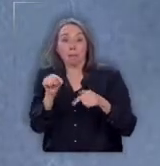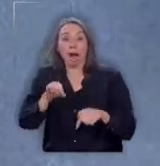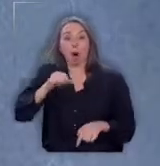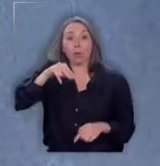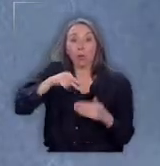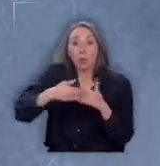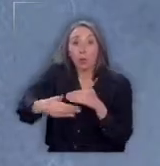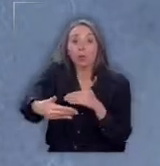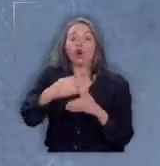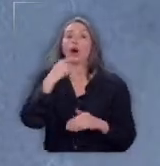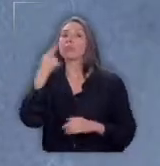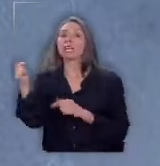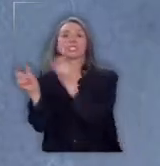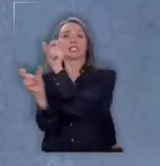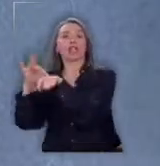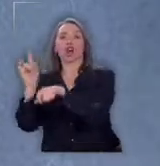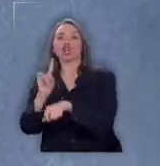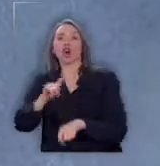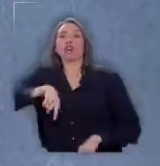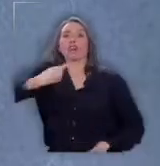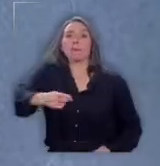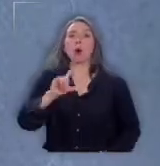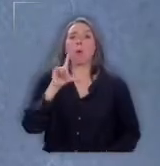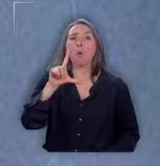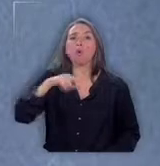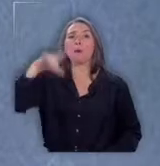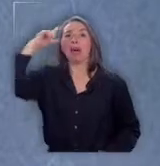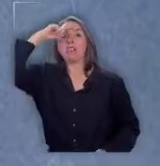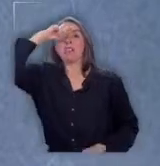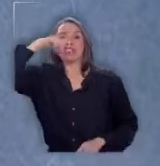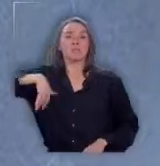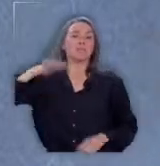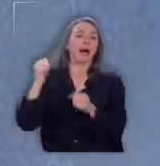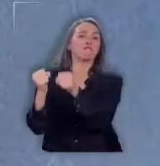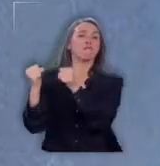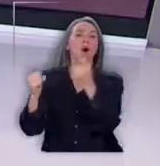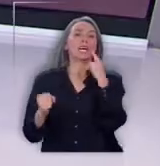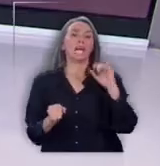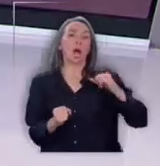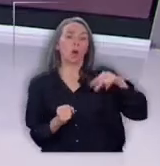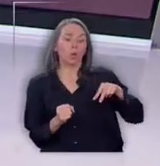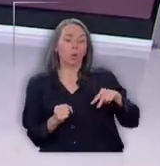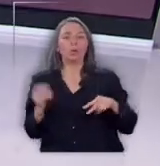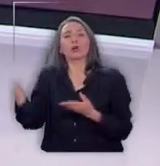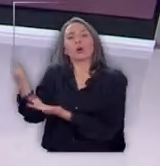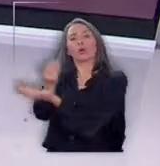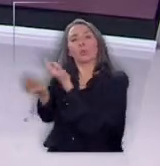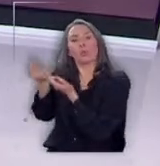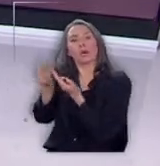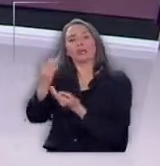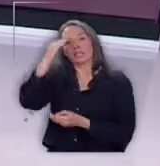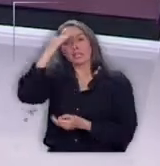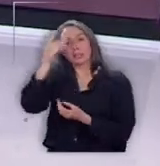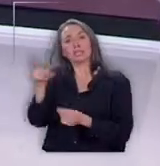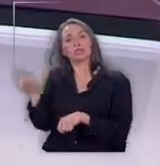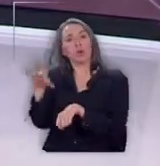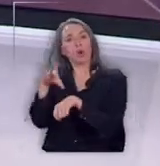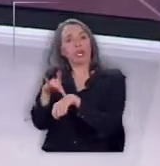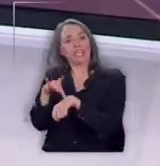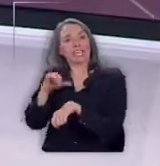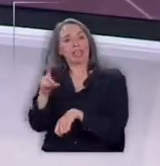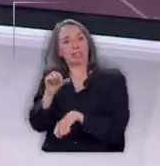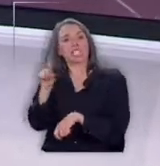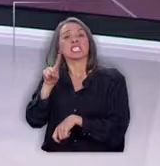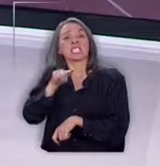hablarnos de que probablemente Julio vaya a ser un mes Mucho más duro todavía que junio desde el punto de vista de su experiencia lo que están haciendo tanto en la clínica indisa como usted como